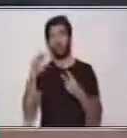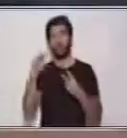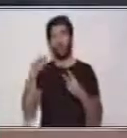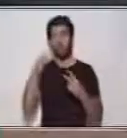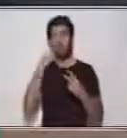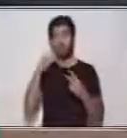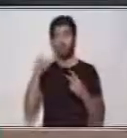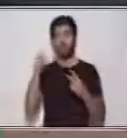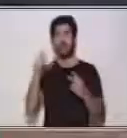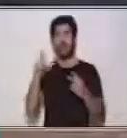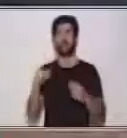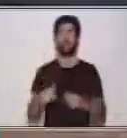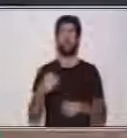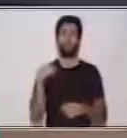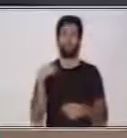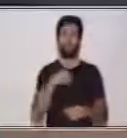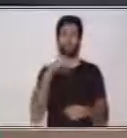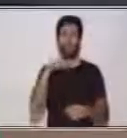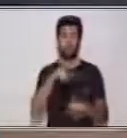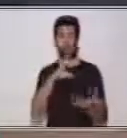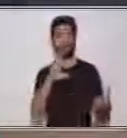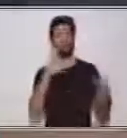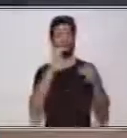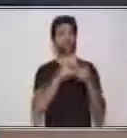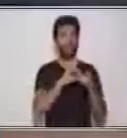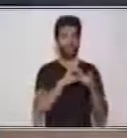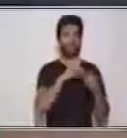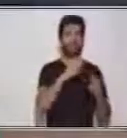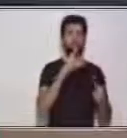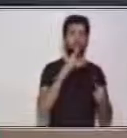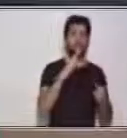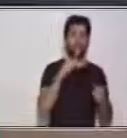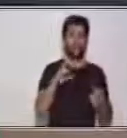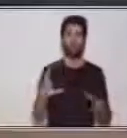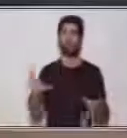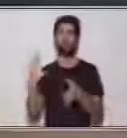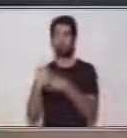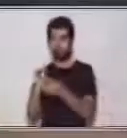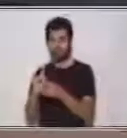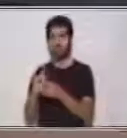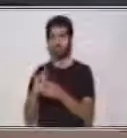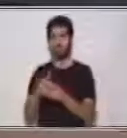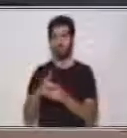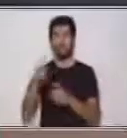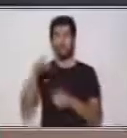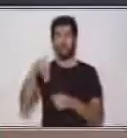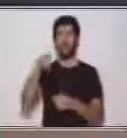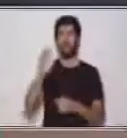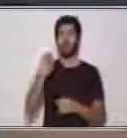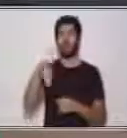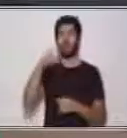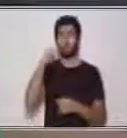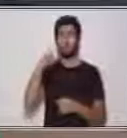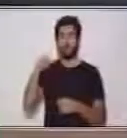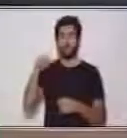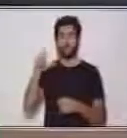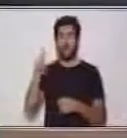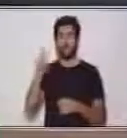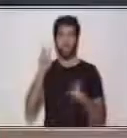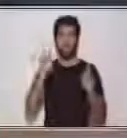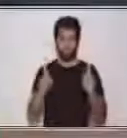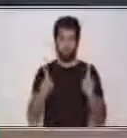llamar concordancia nominal y concordancia verbal. Son dos tipos